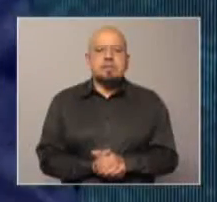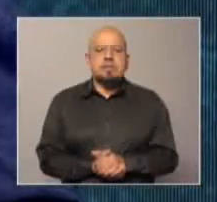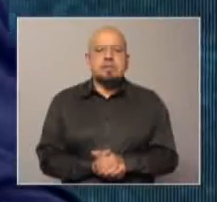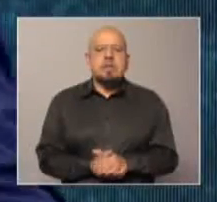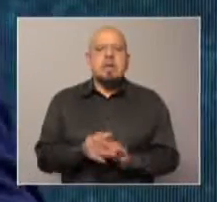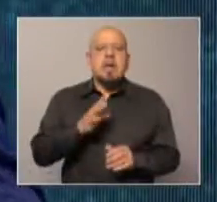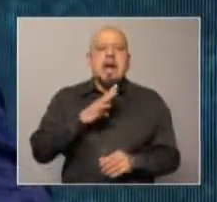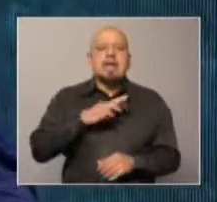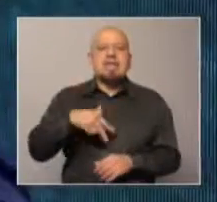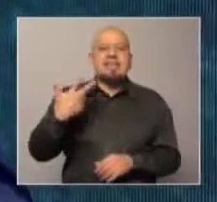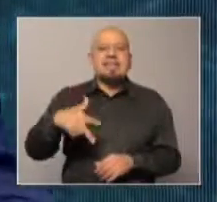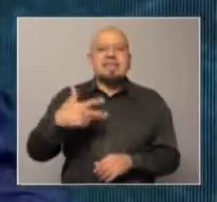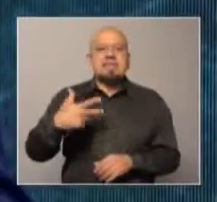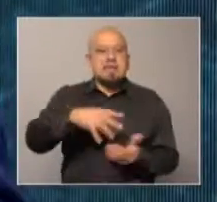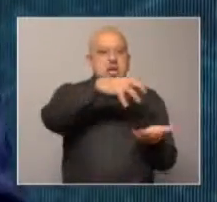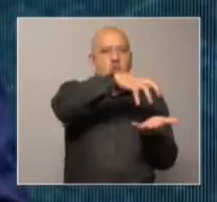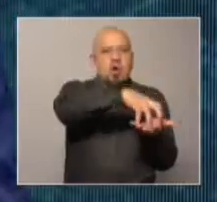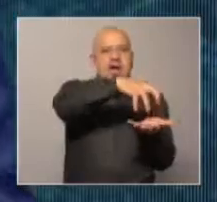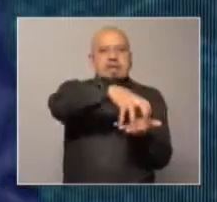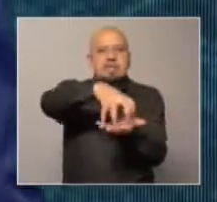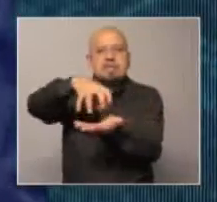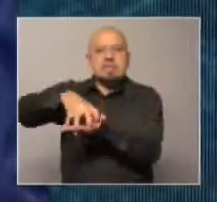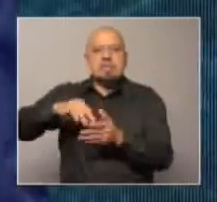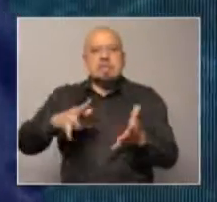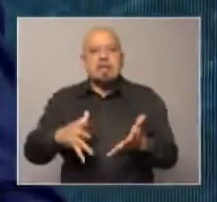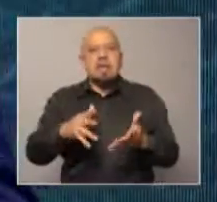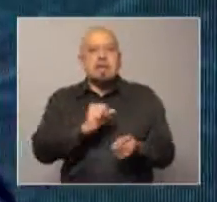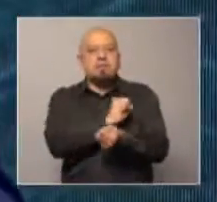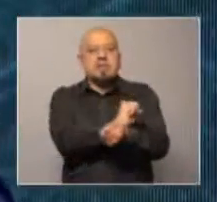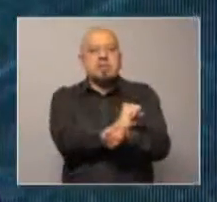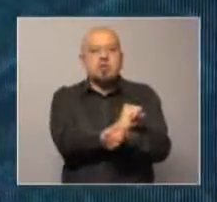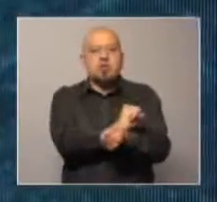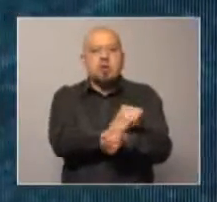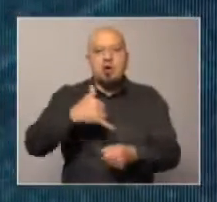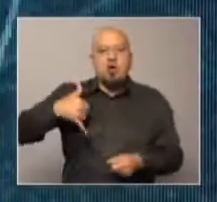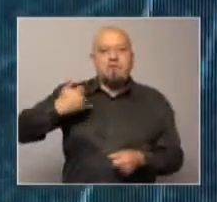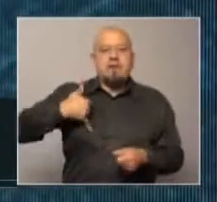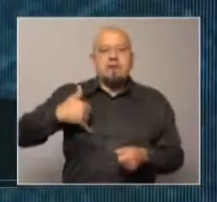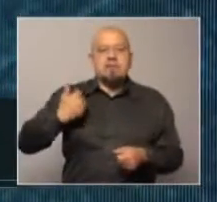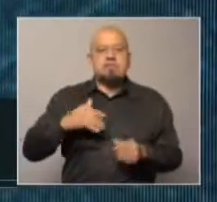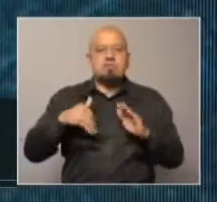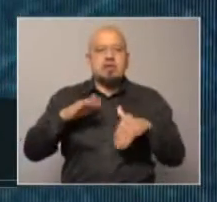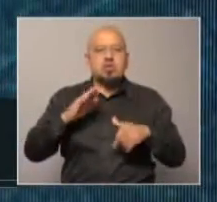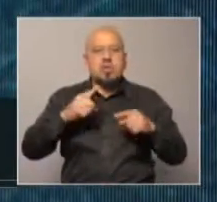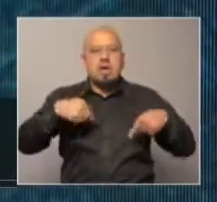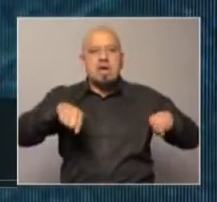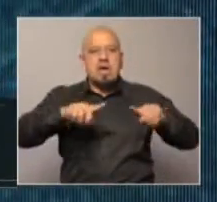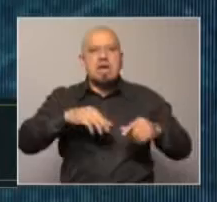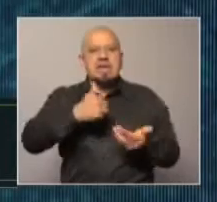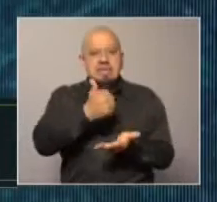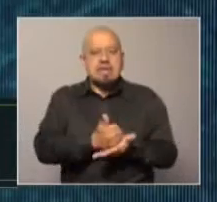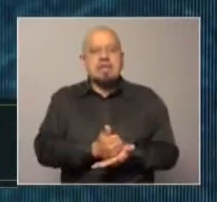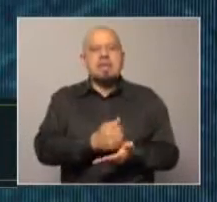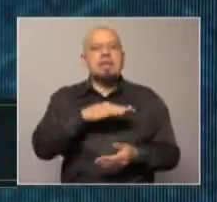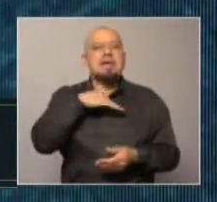Hay 13 cárceles de adolescentes en Uruguay. La mayoría de ellas se concentran en Montevideo y en Canelones, donde en Suárez